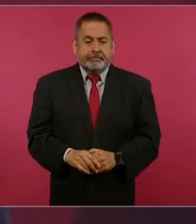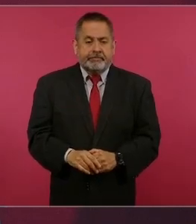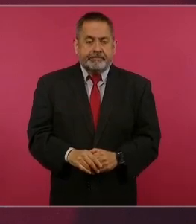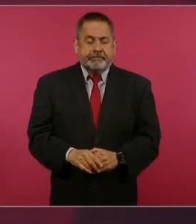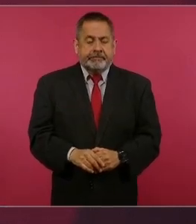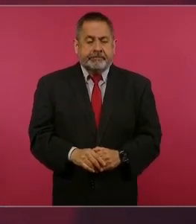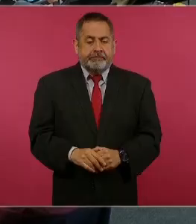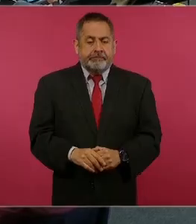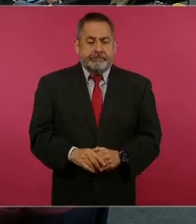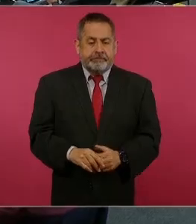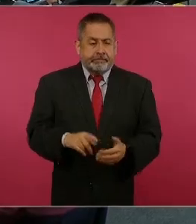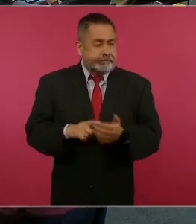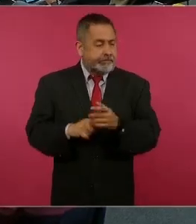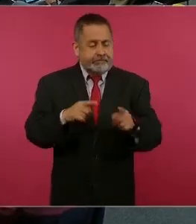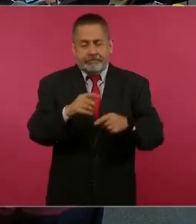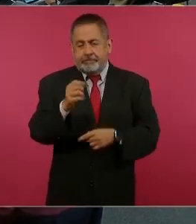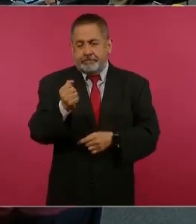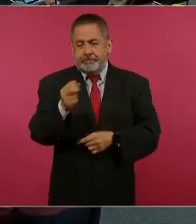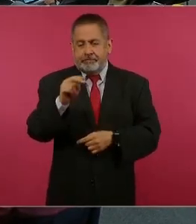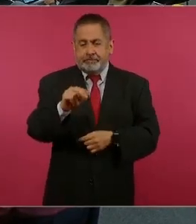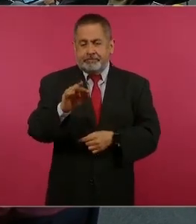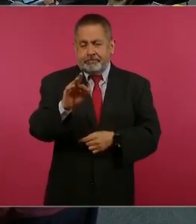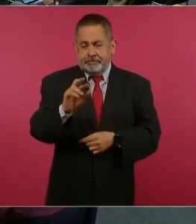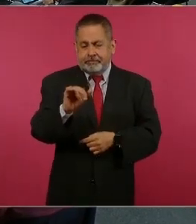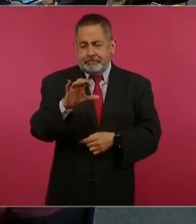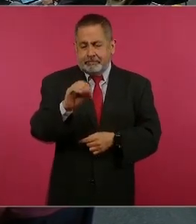Y lo de San Francisco de Asís,